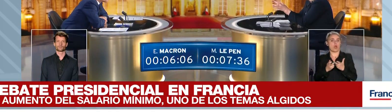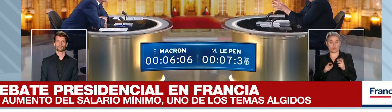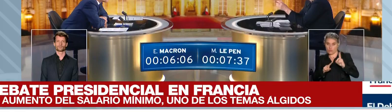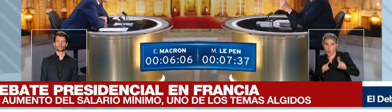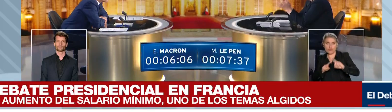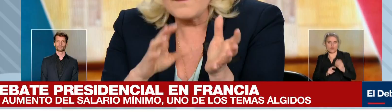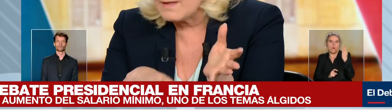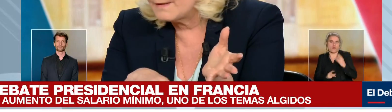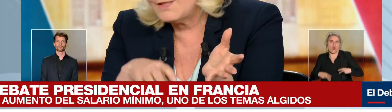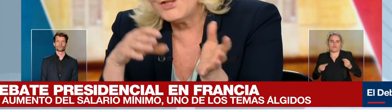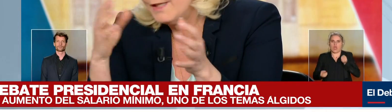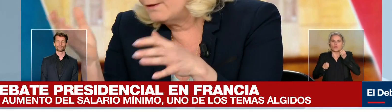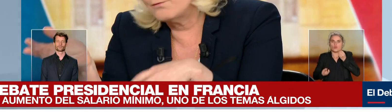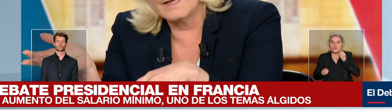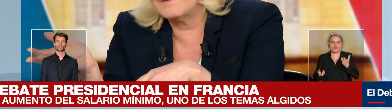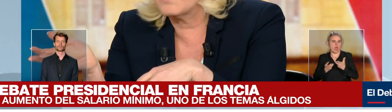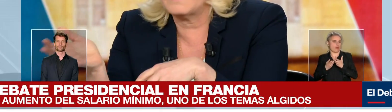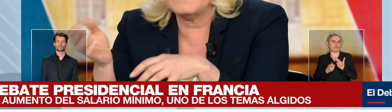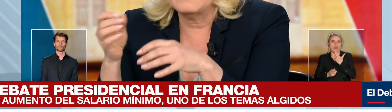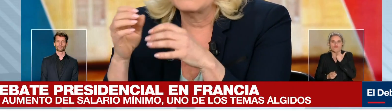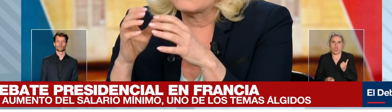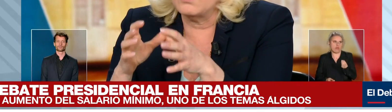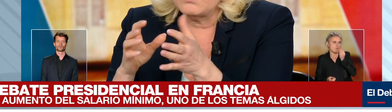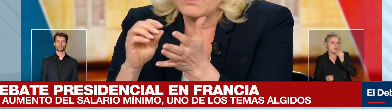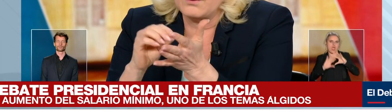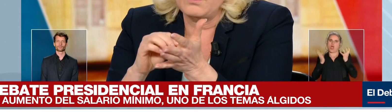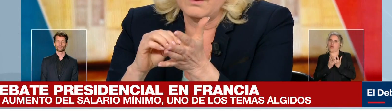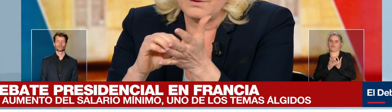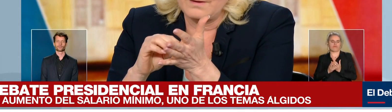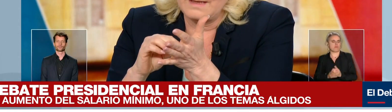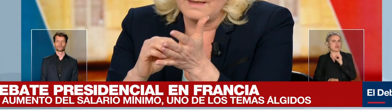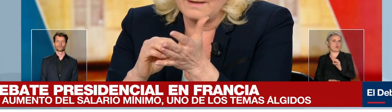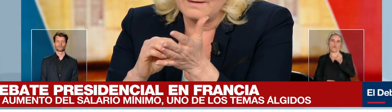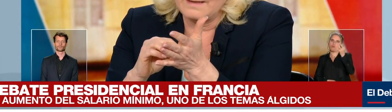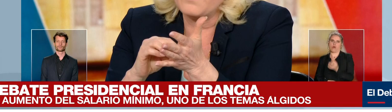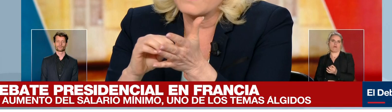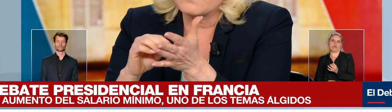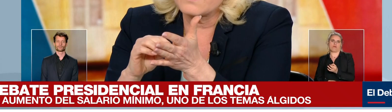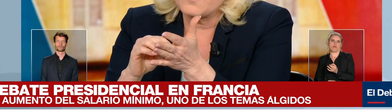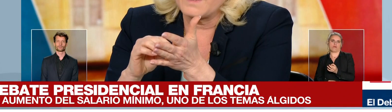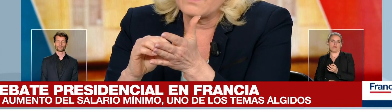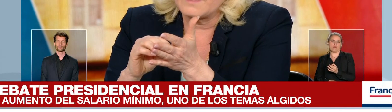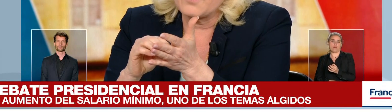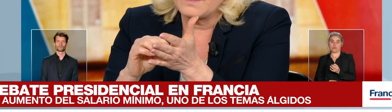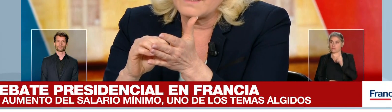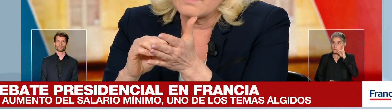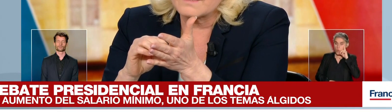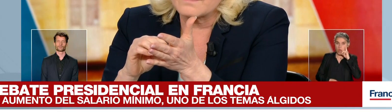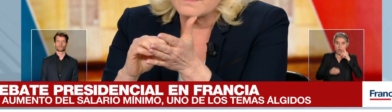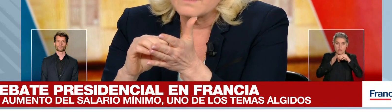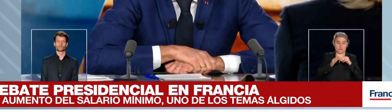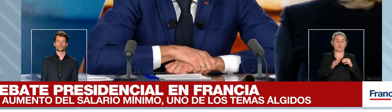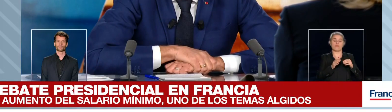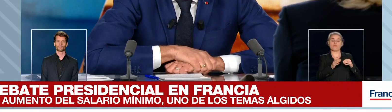0%, para una canasta familiar de primera necesidad, ya sea de productos de la higiene o